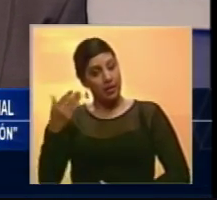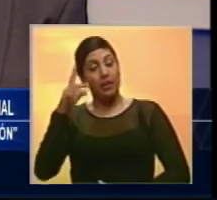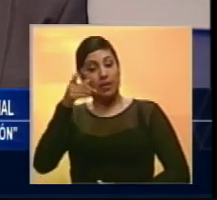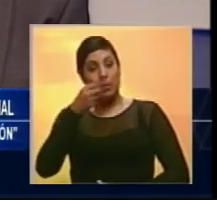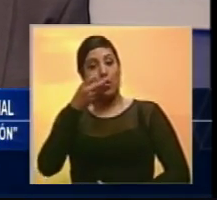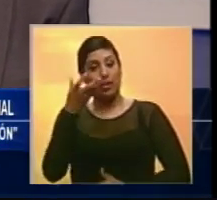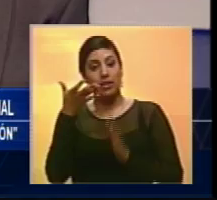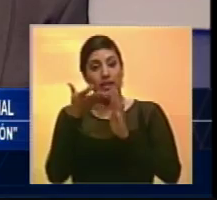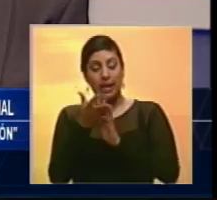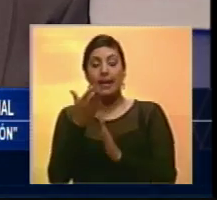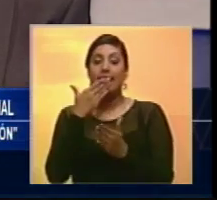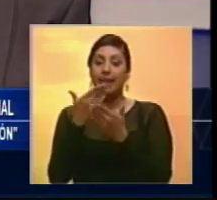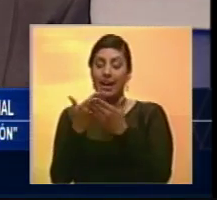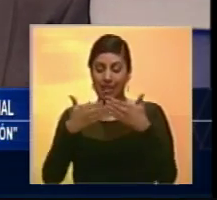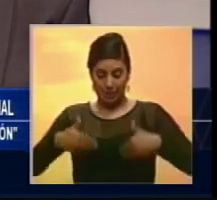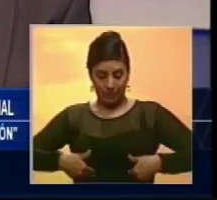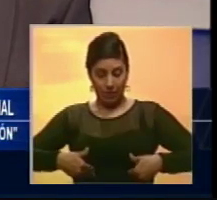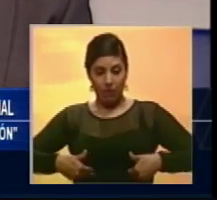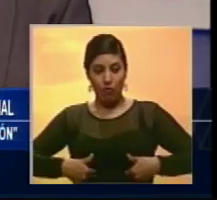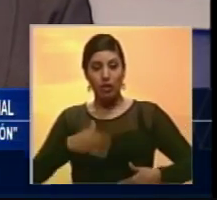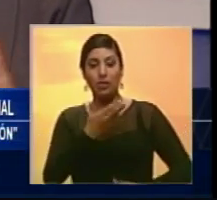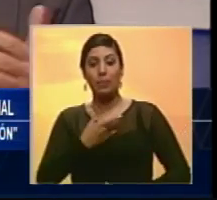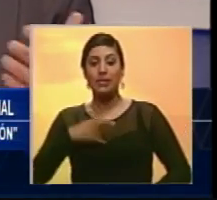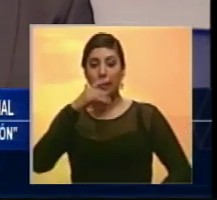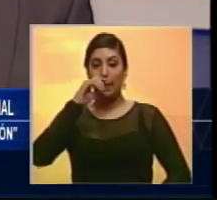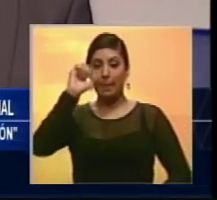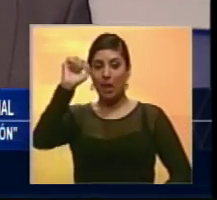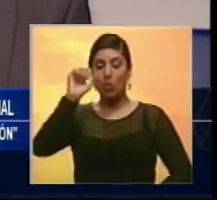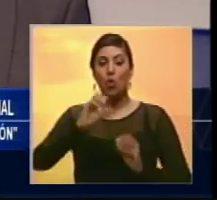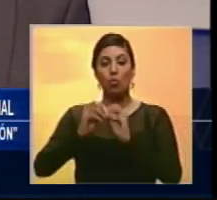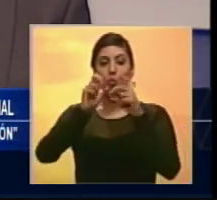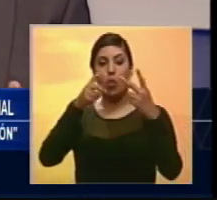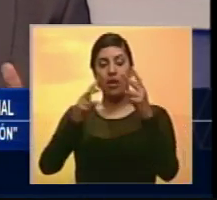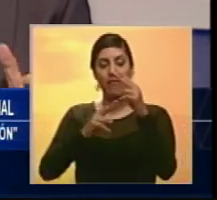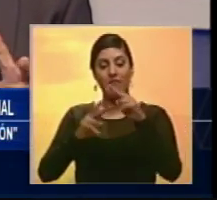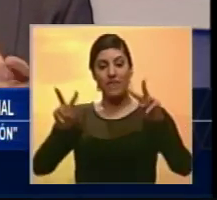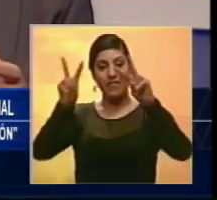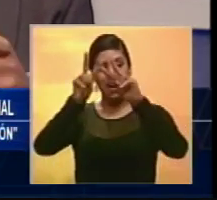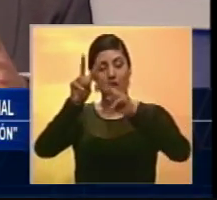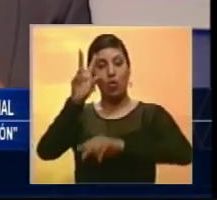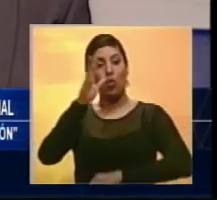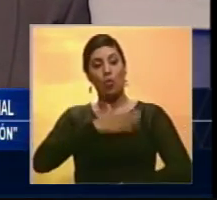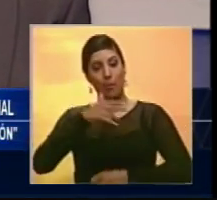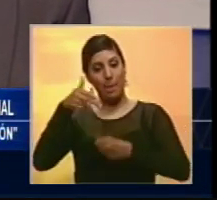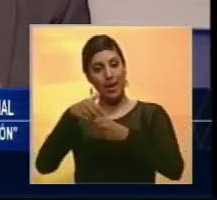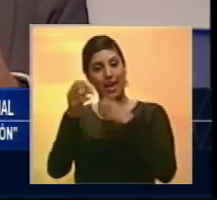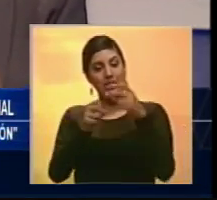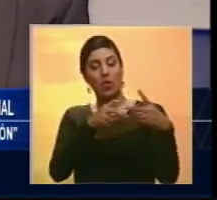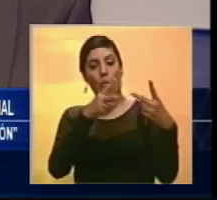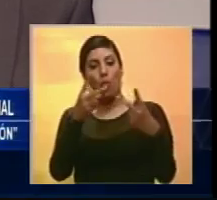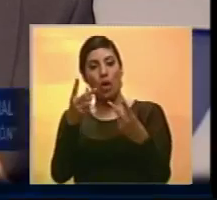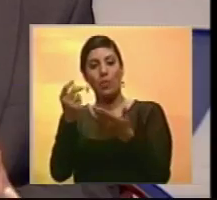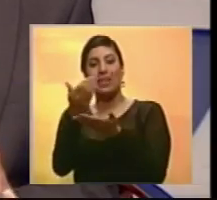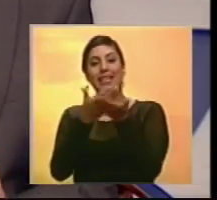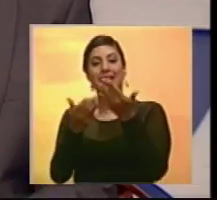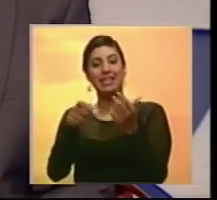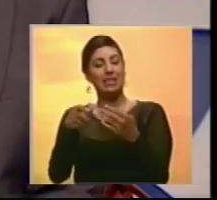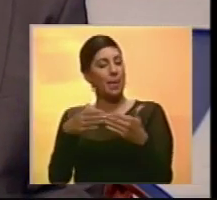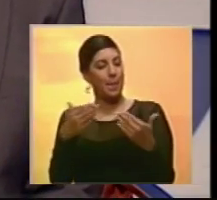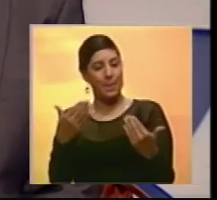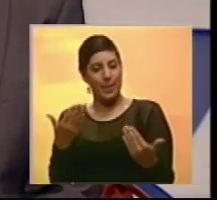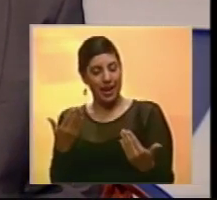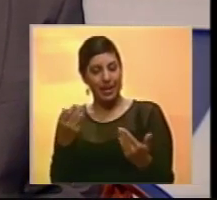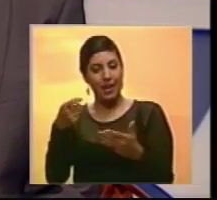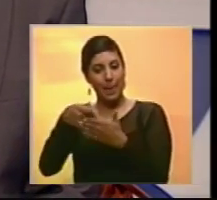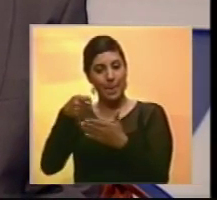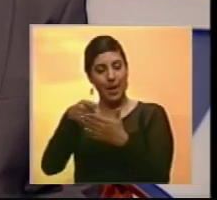también afirmó que gracias a los esfuerzos del presidente Nicolás Maduro se reactivará el valor estratégico de la OPEP y se generarán los recursos necesarios para